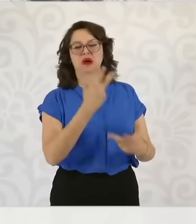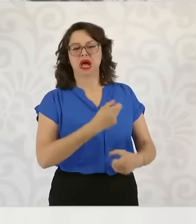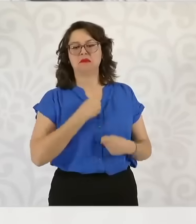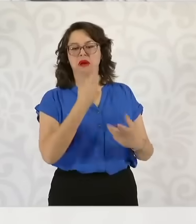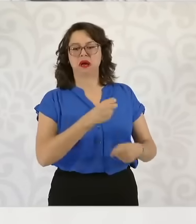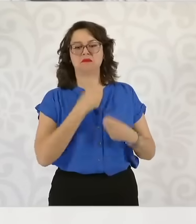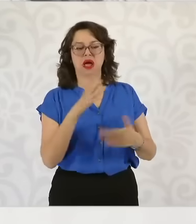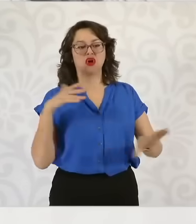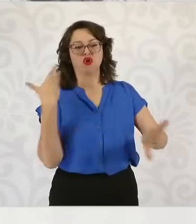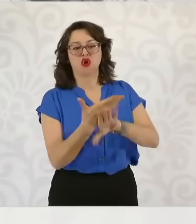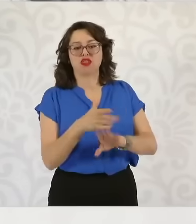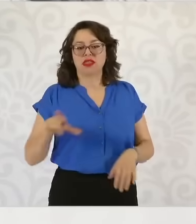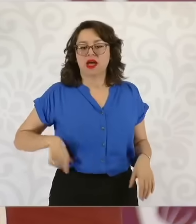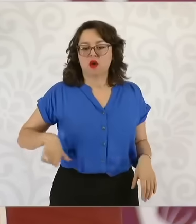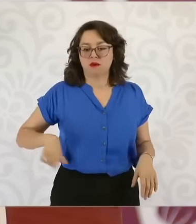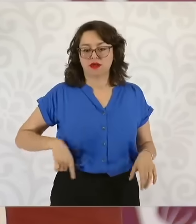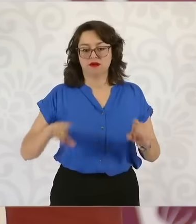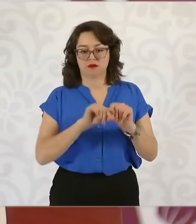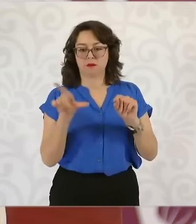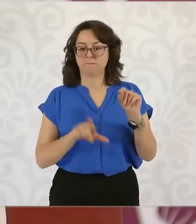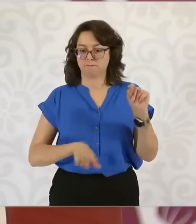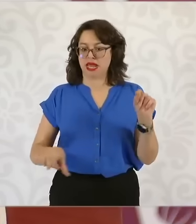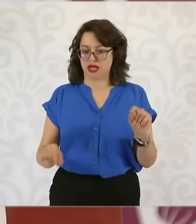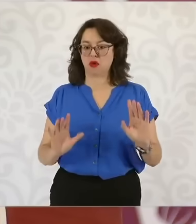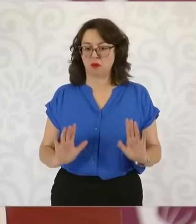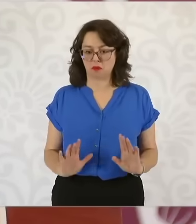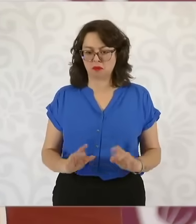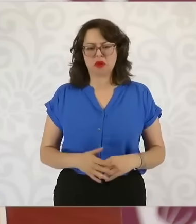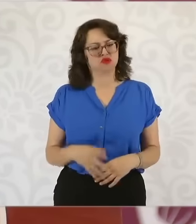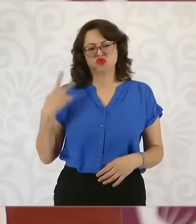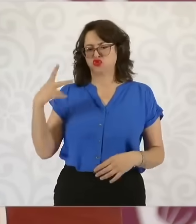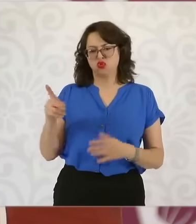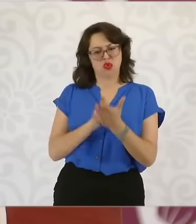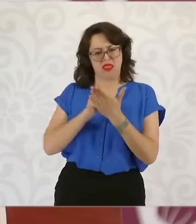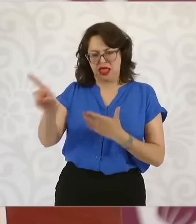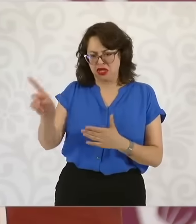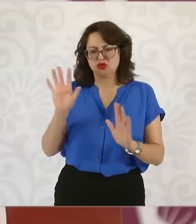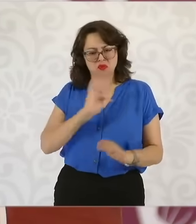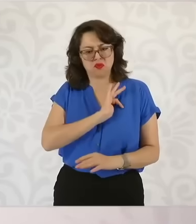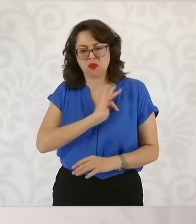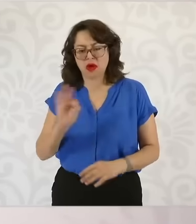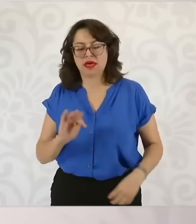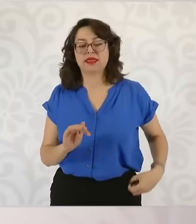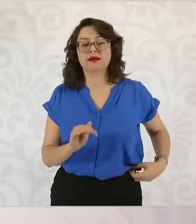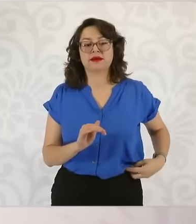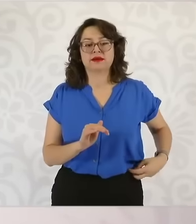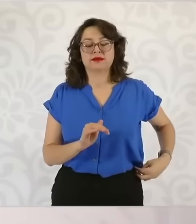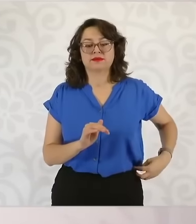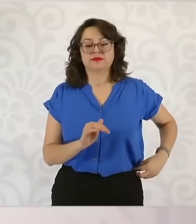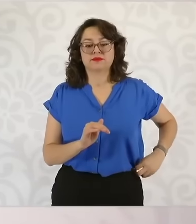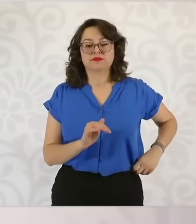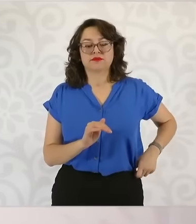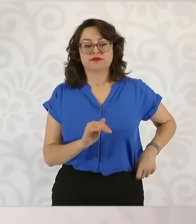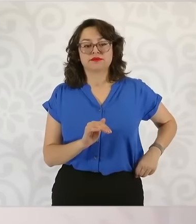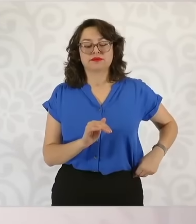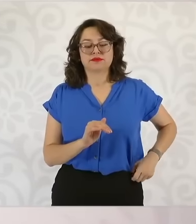ayer, vean nada más el pensamiento del conservadurismo, dice que es una